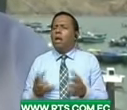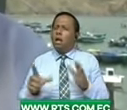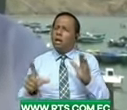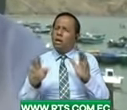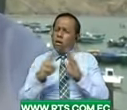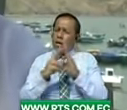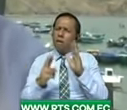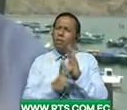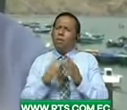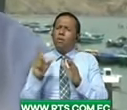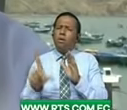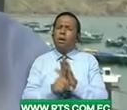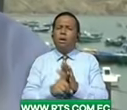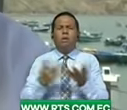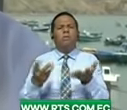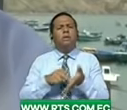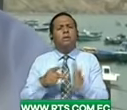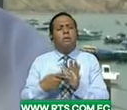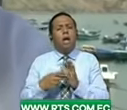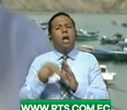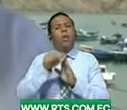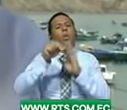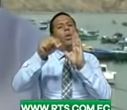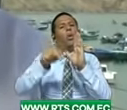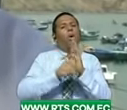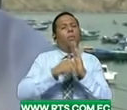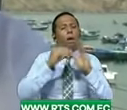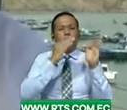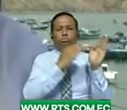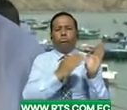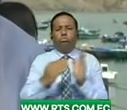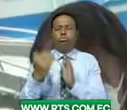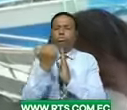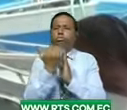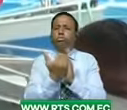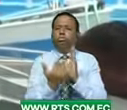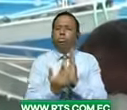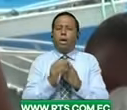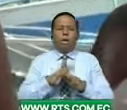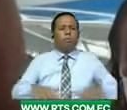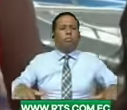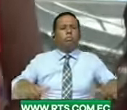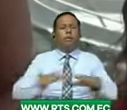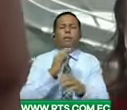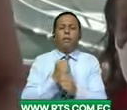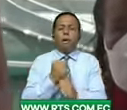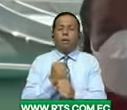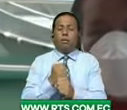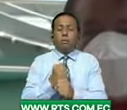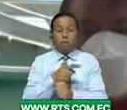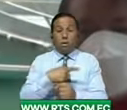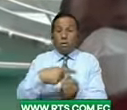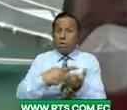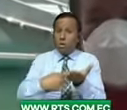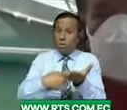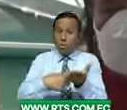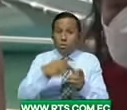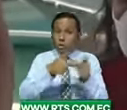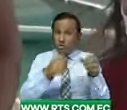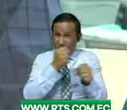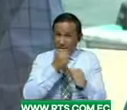pesquero artesanal, para el sector pesquero industrial y para el sector acuícola del país. En esta reunión se hizo la entrega de carnets a los